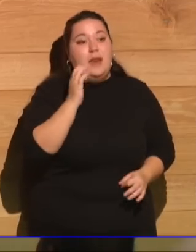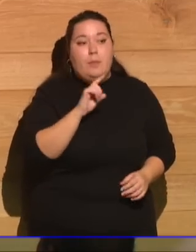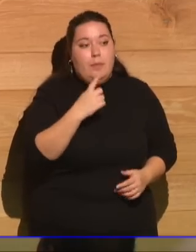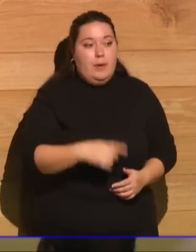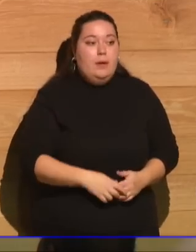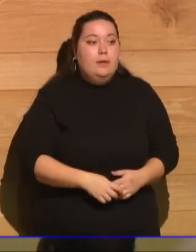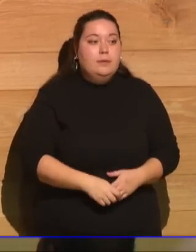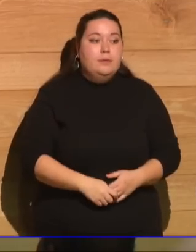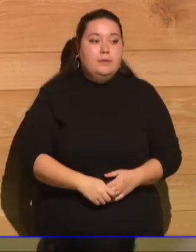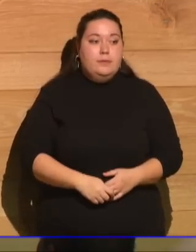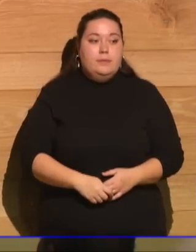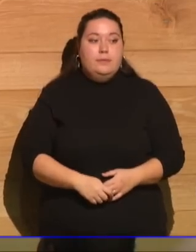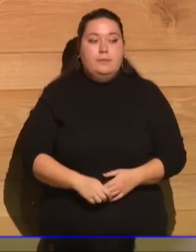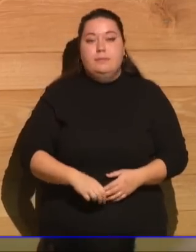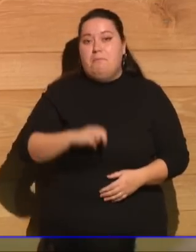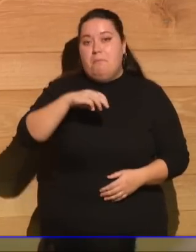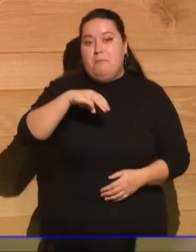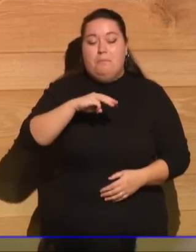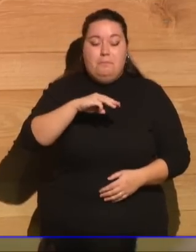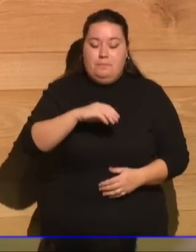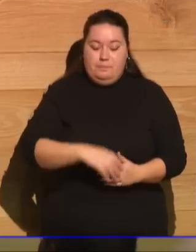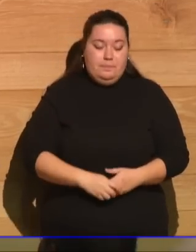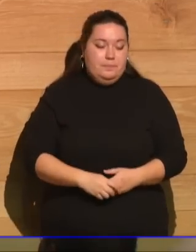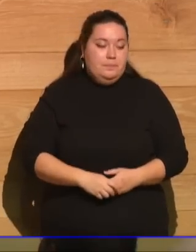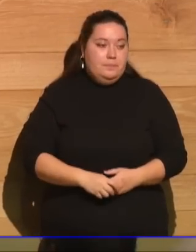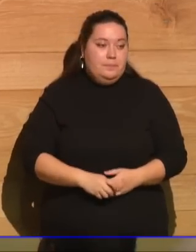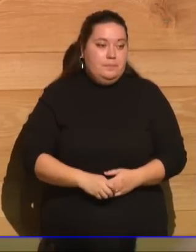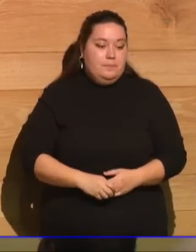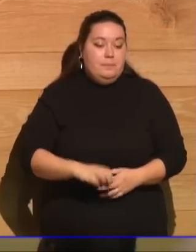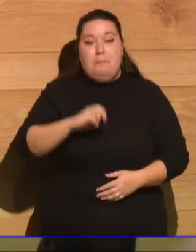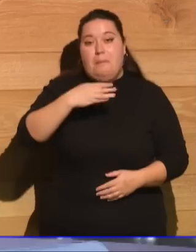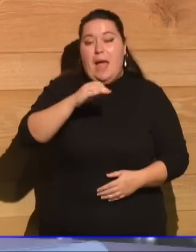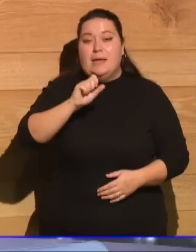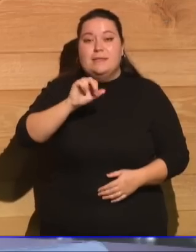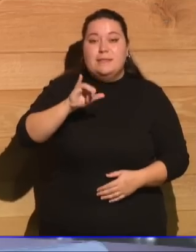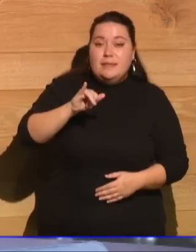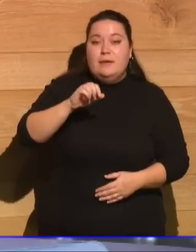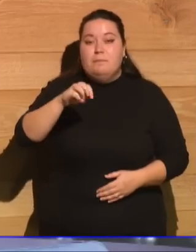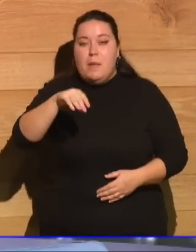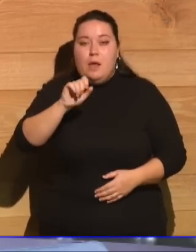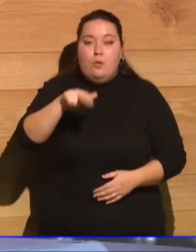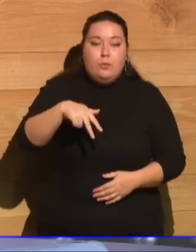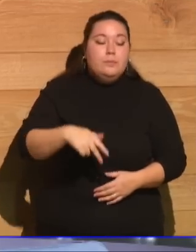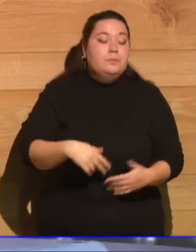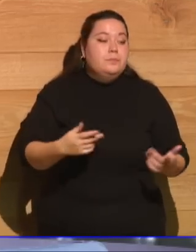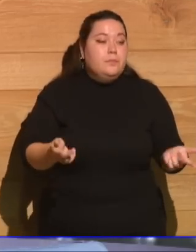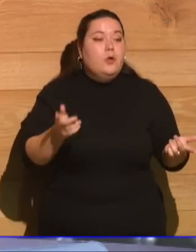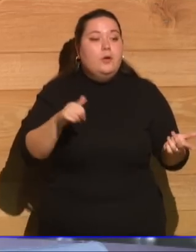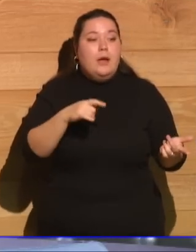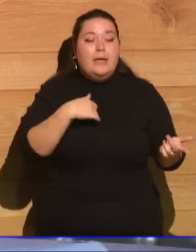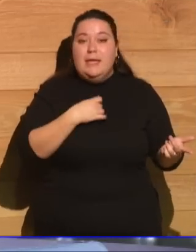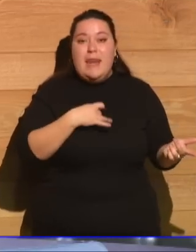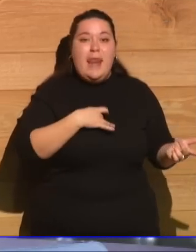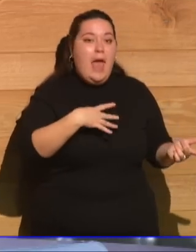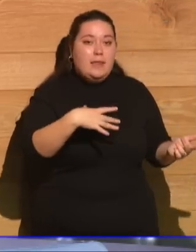Baxi Malone. Bien, y eso se convierte, sin embargo, lo que sucede aquí ya no hay nata, aquí